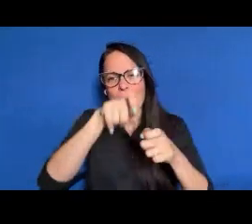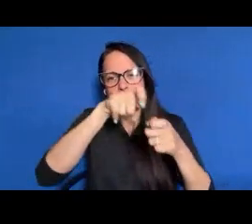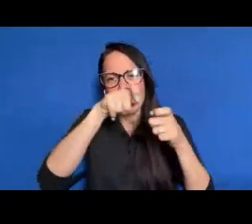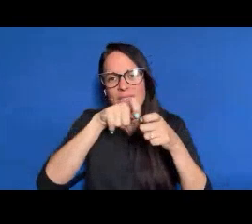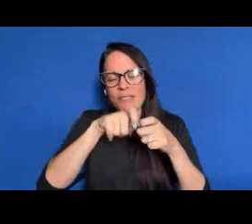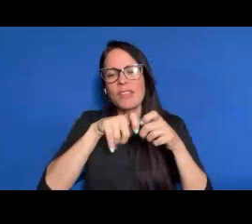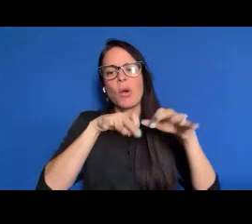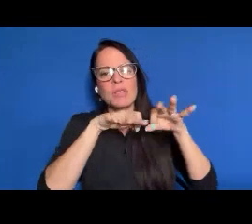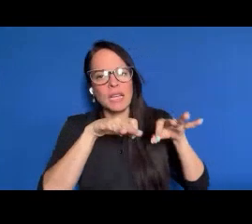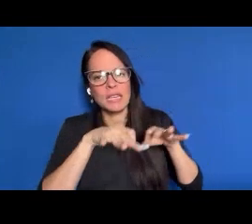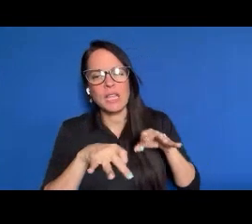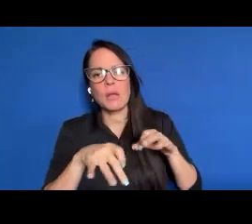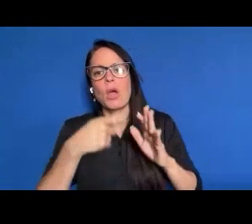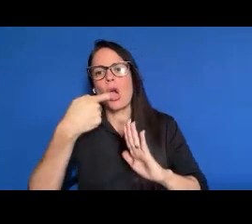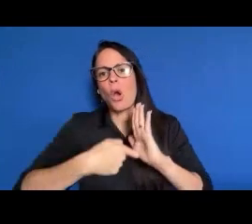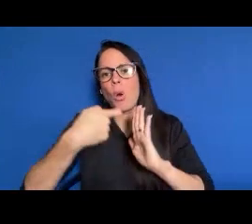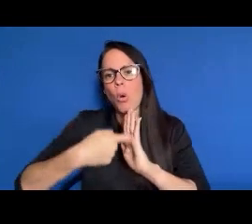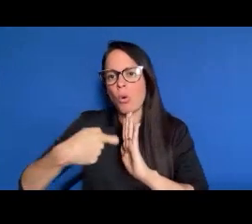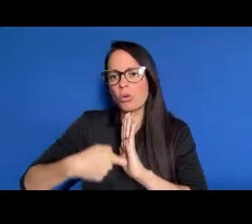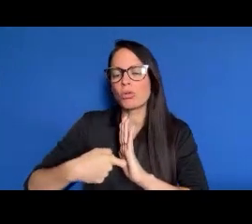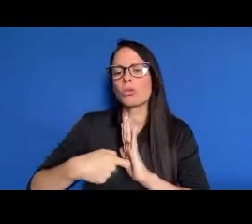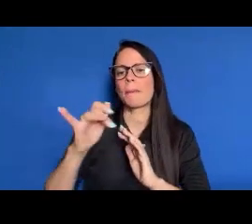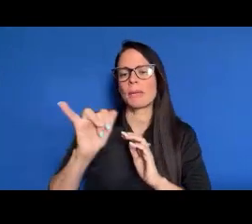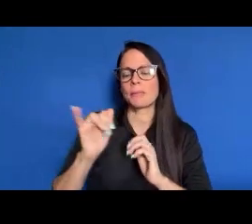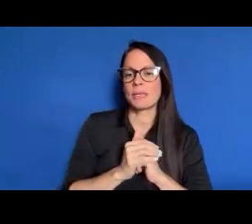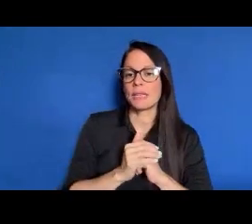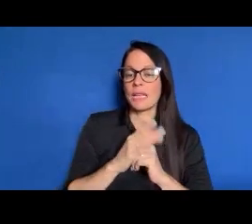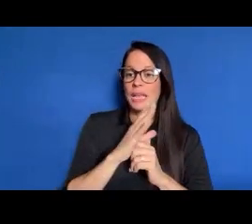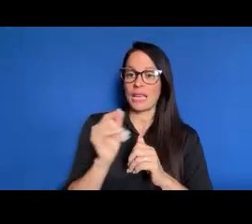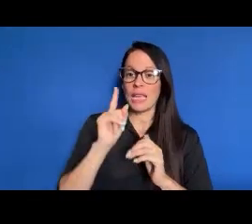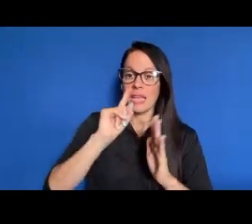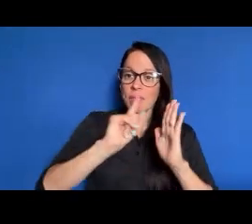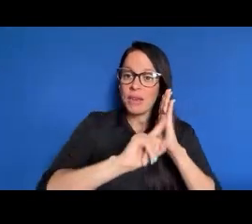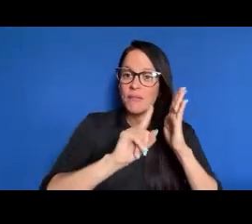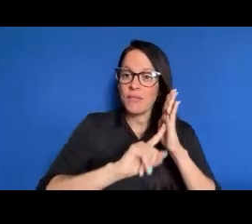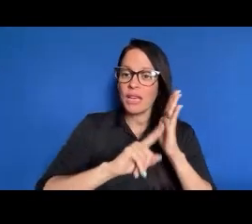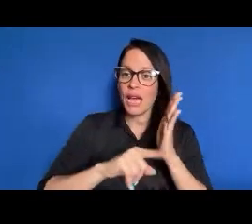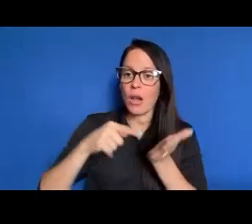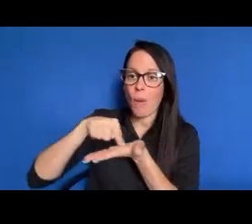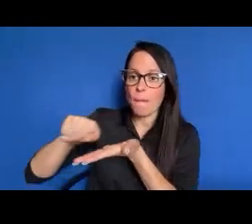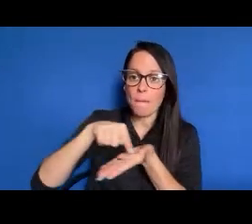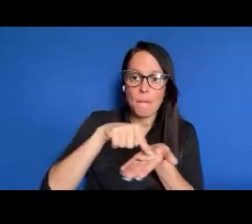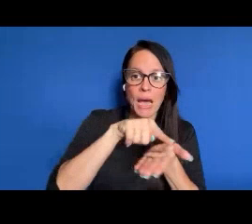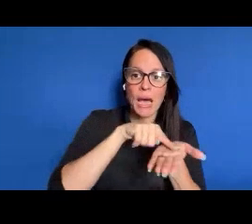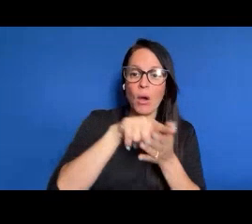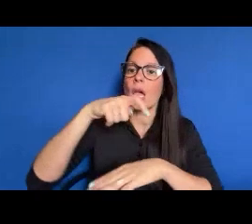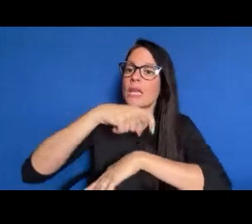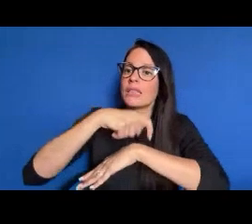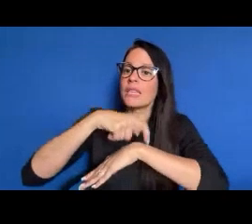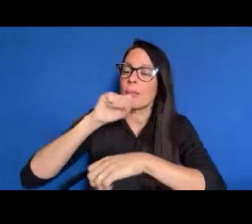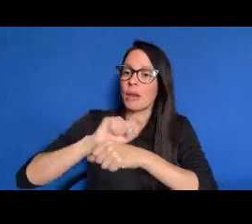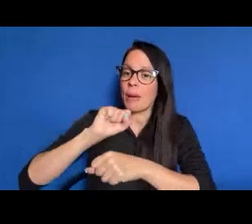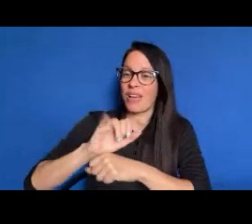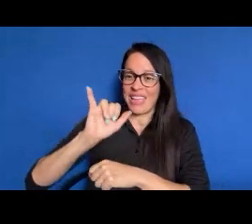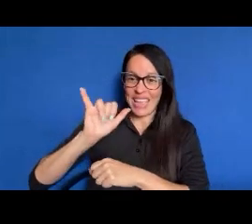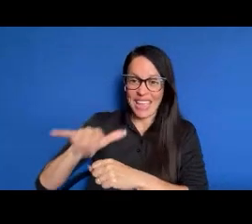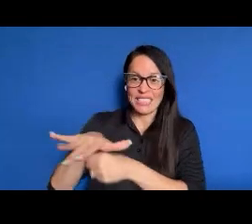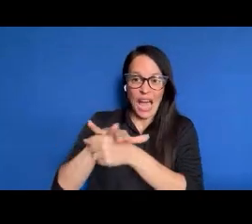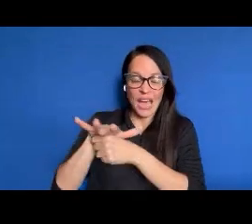costos para el presupuesto narrativo y revisar los salarios y las horas de trabajo. A veces esa parte era un poquito difusa de